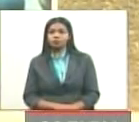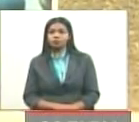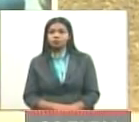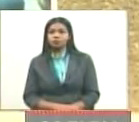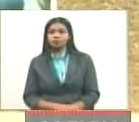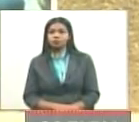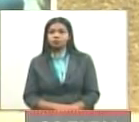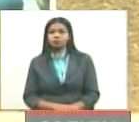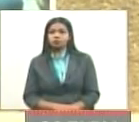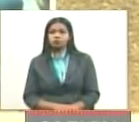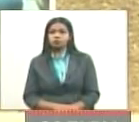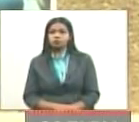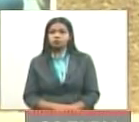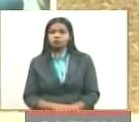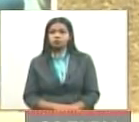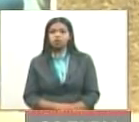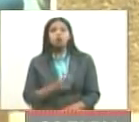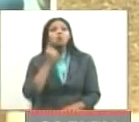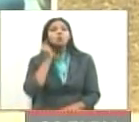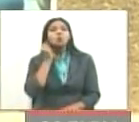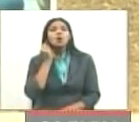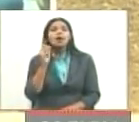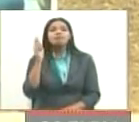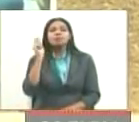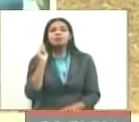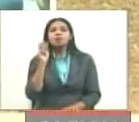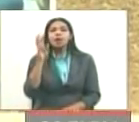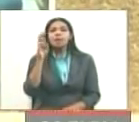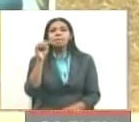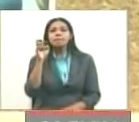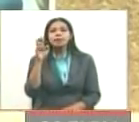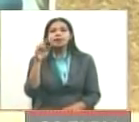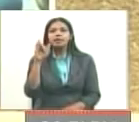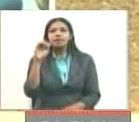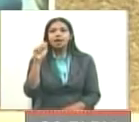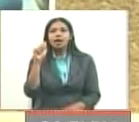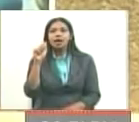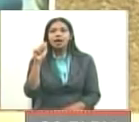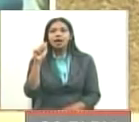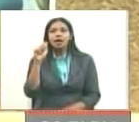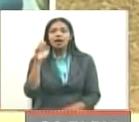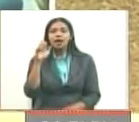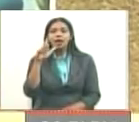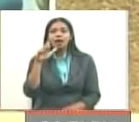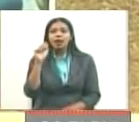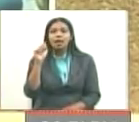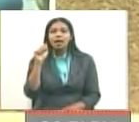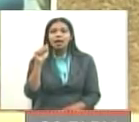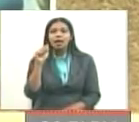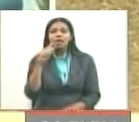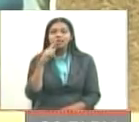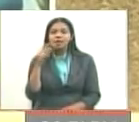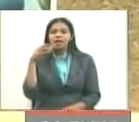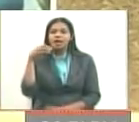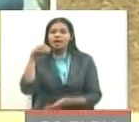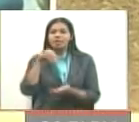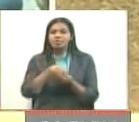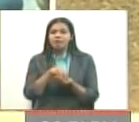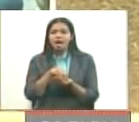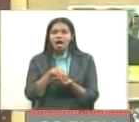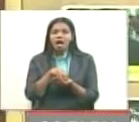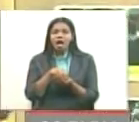Mariela Magallanes, aquí está también. En el distrito de Altamira, aquí está. Ya esta está en la embajada de